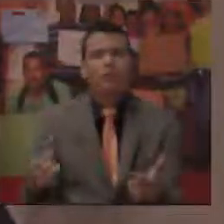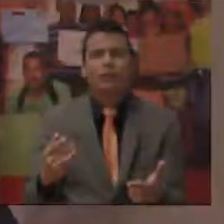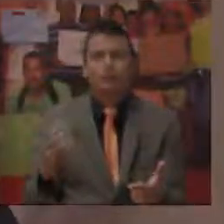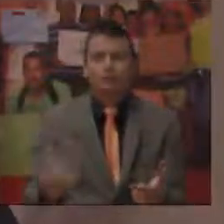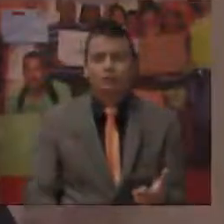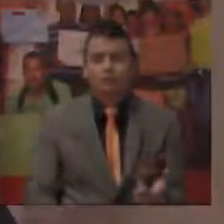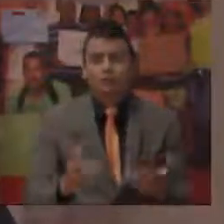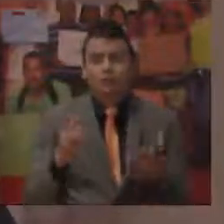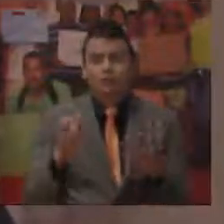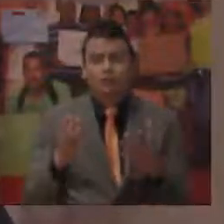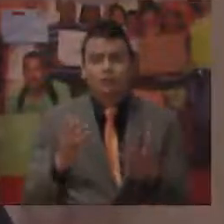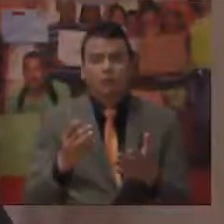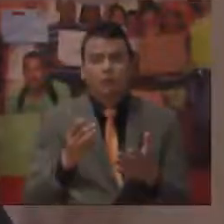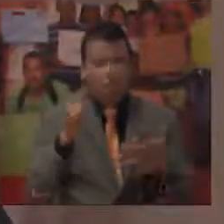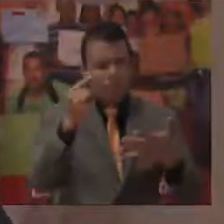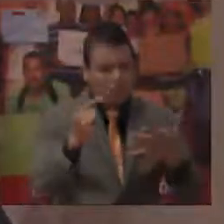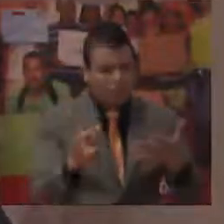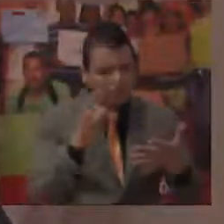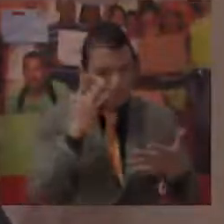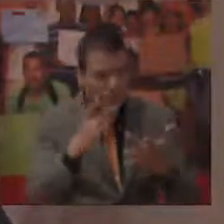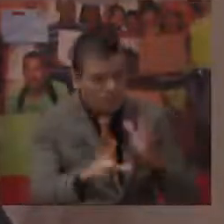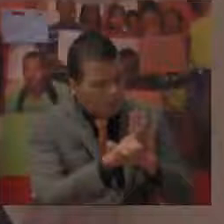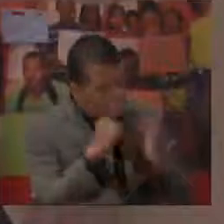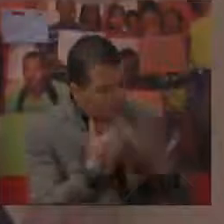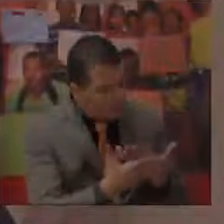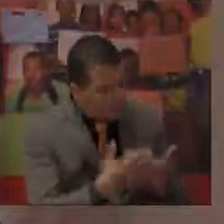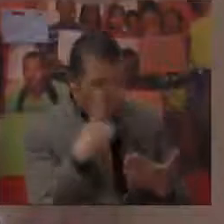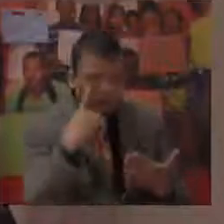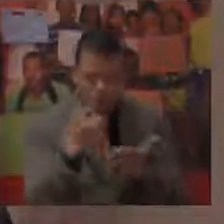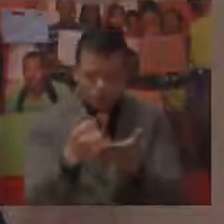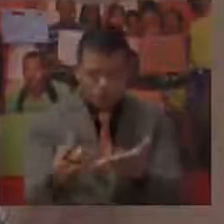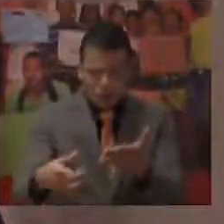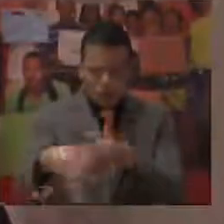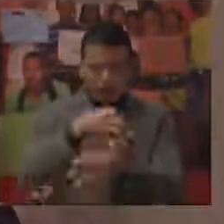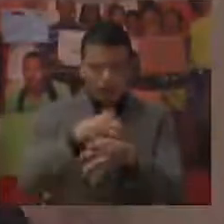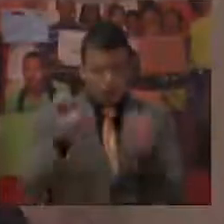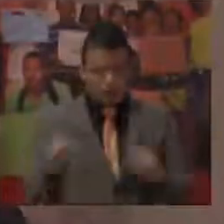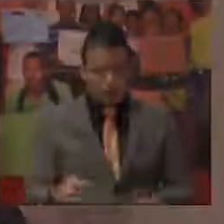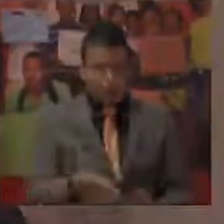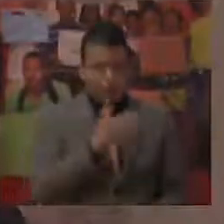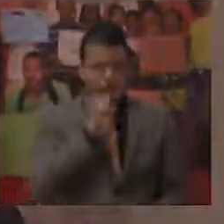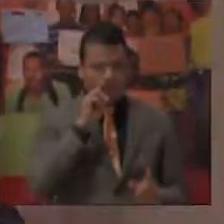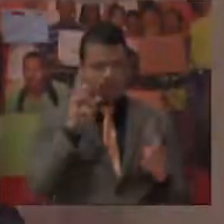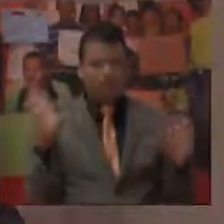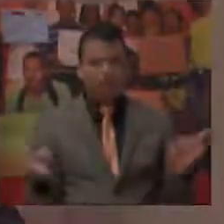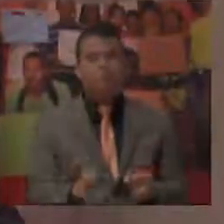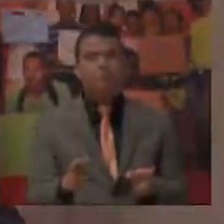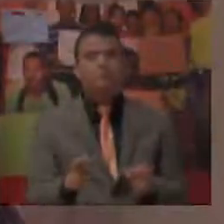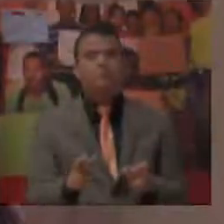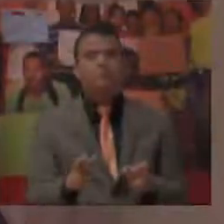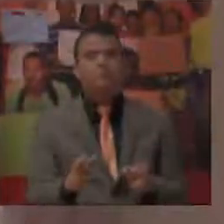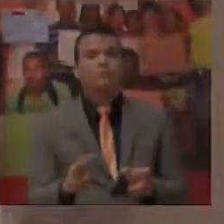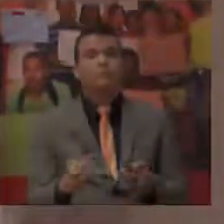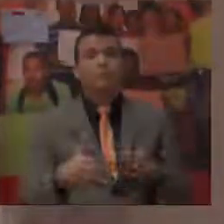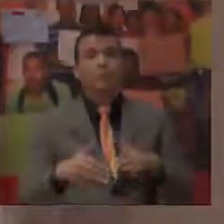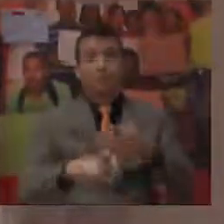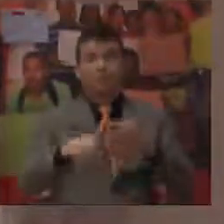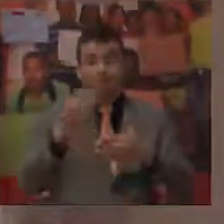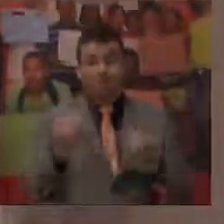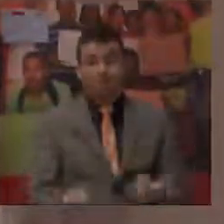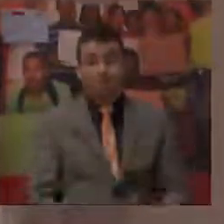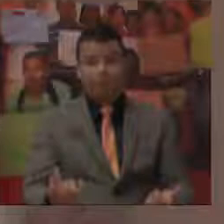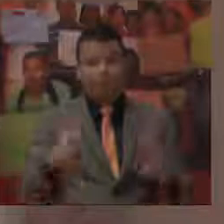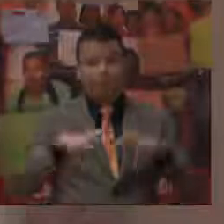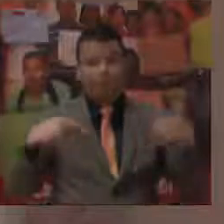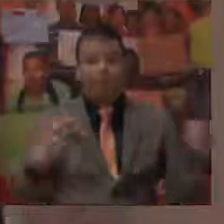están concediendo los beneficios jurídicos. Con esta breve introducción, damos apertura